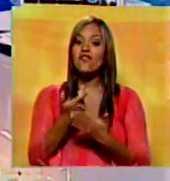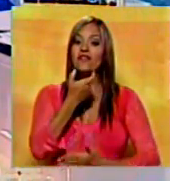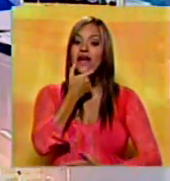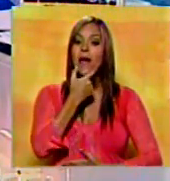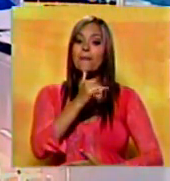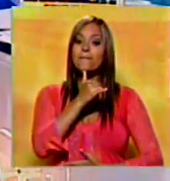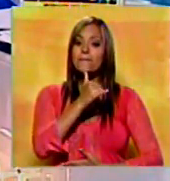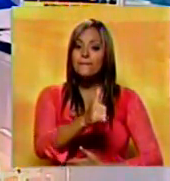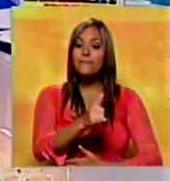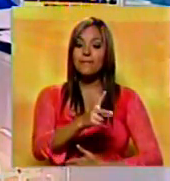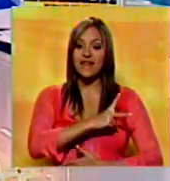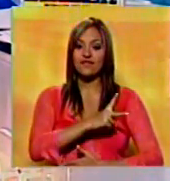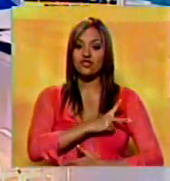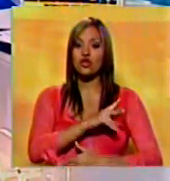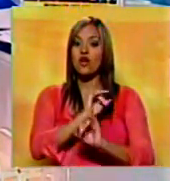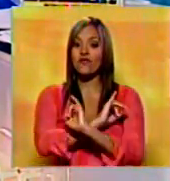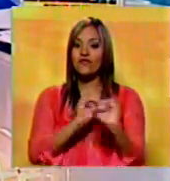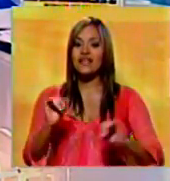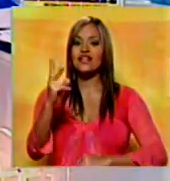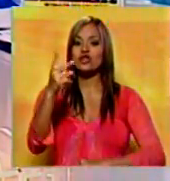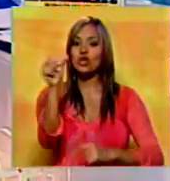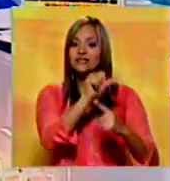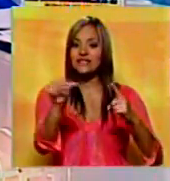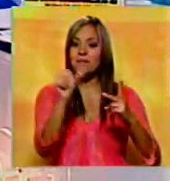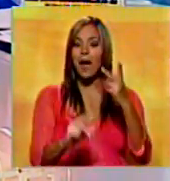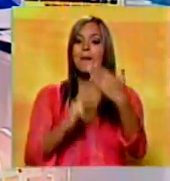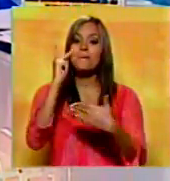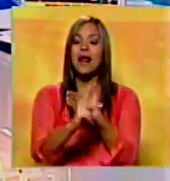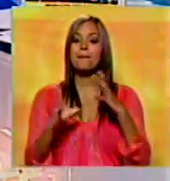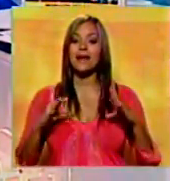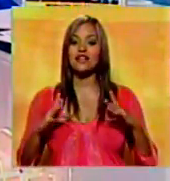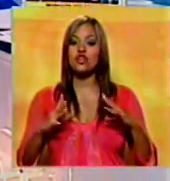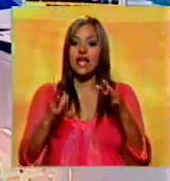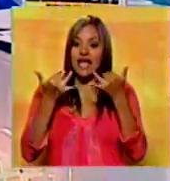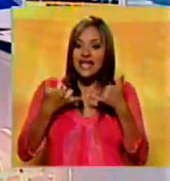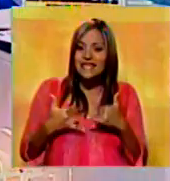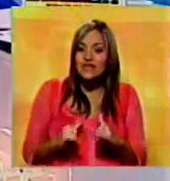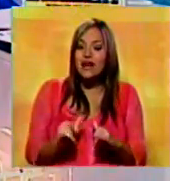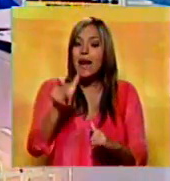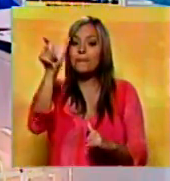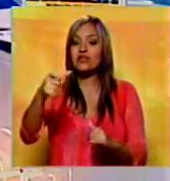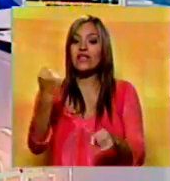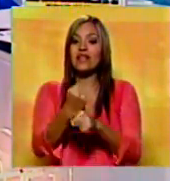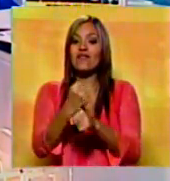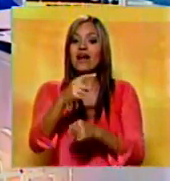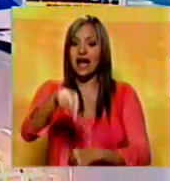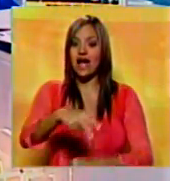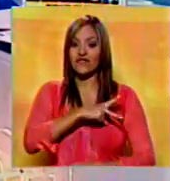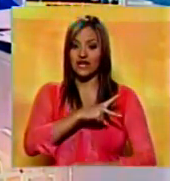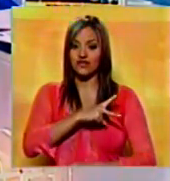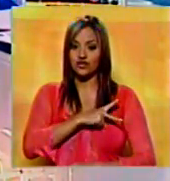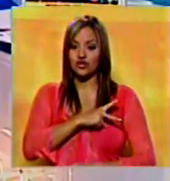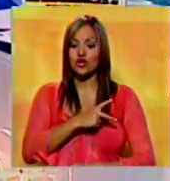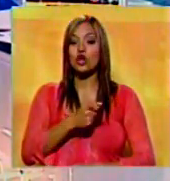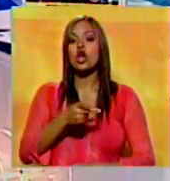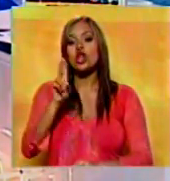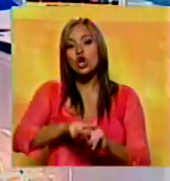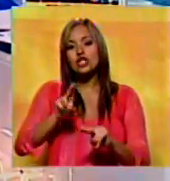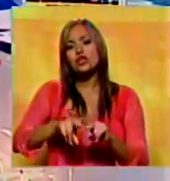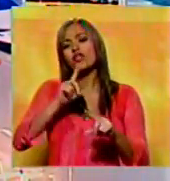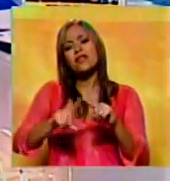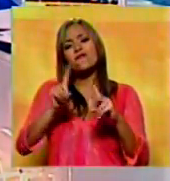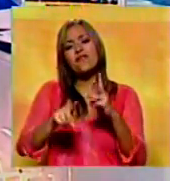and bedición culmina hoy con la segunda semana del plan vacacional 2013 para los hijos de sus trabajadores así que los pequeños han recorrido